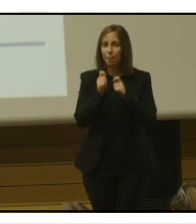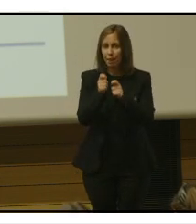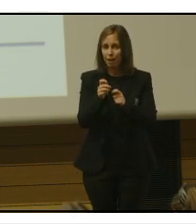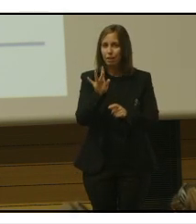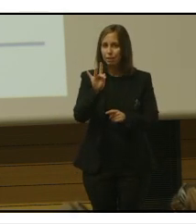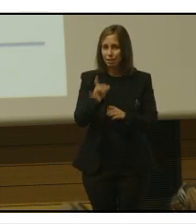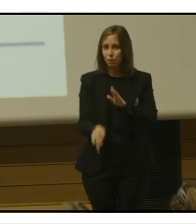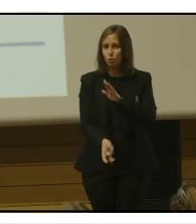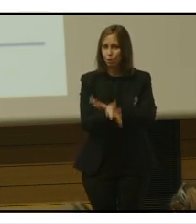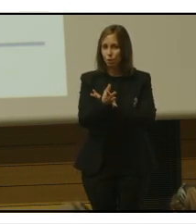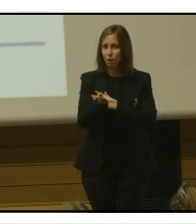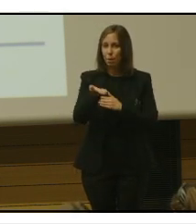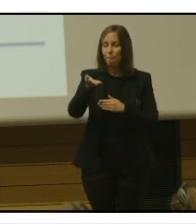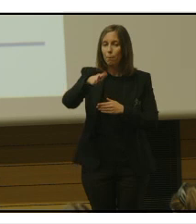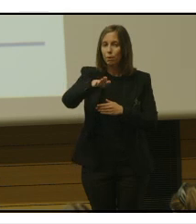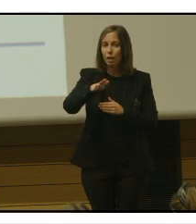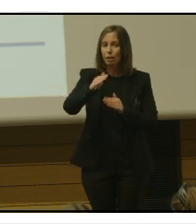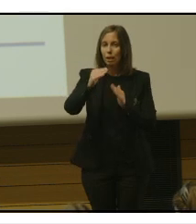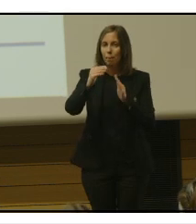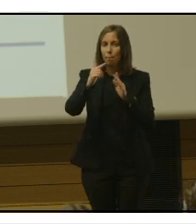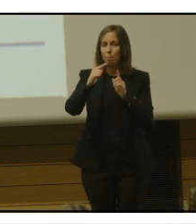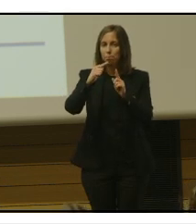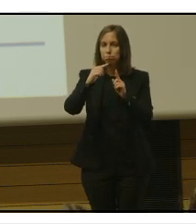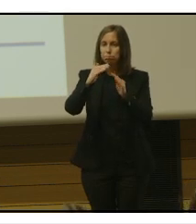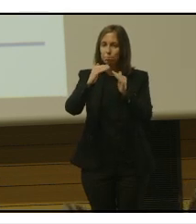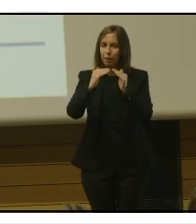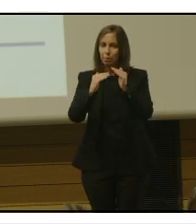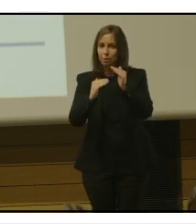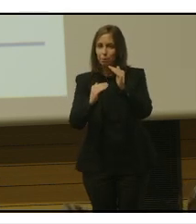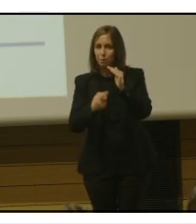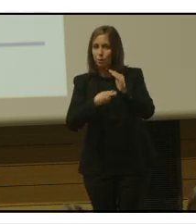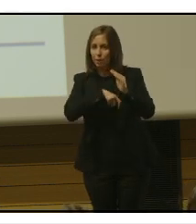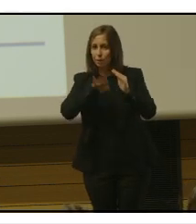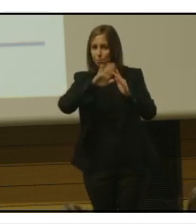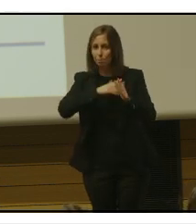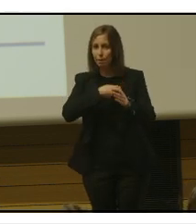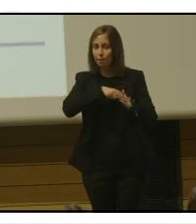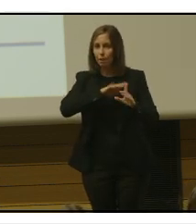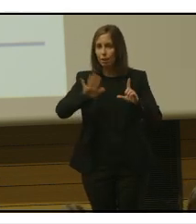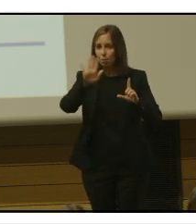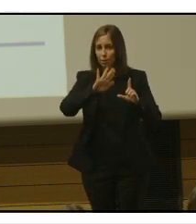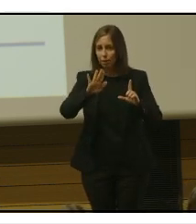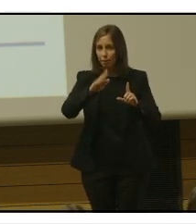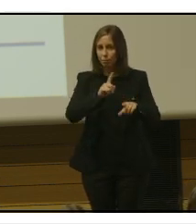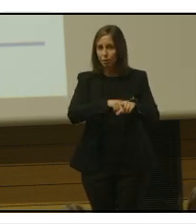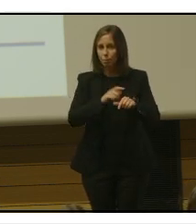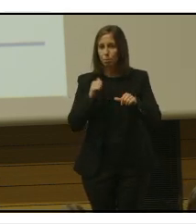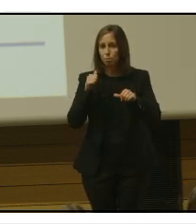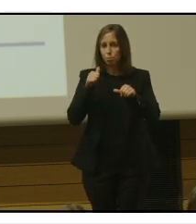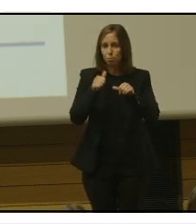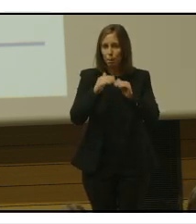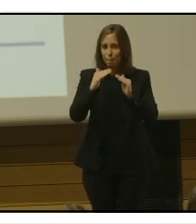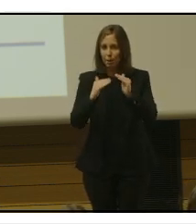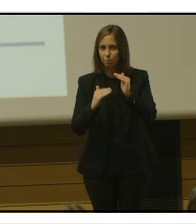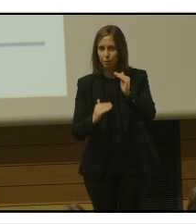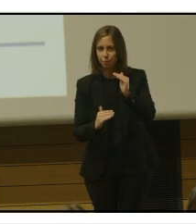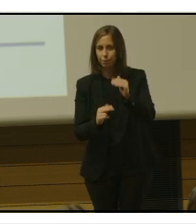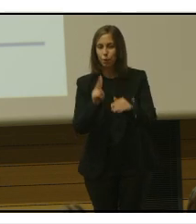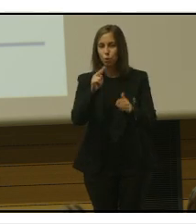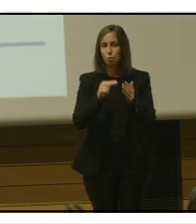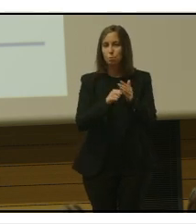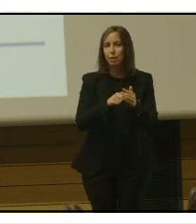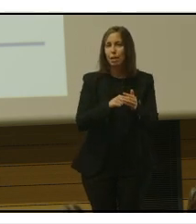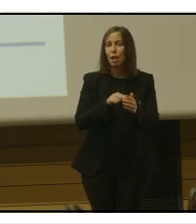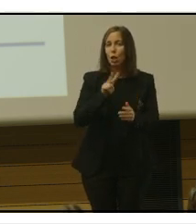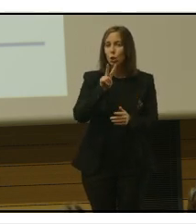mortalidad fue disminuyendo en España a medida que fue pasando el tiempo. Pues en el año 2002